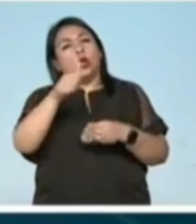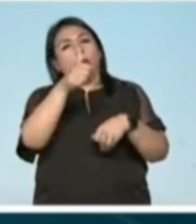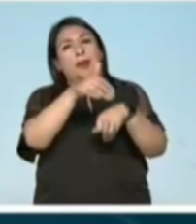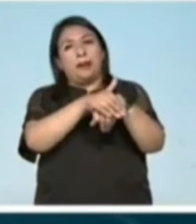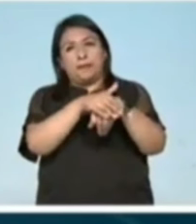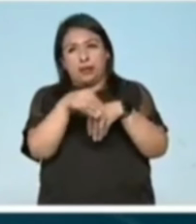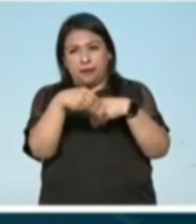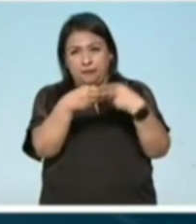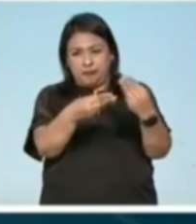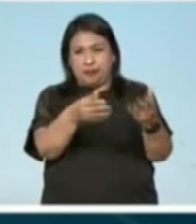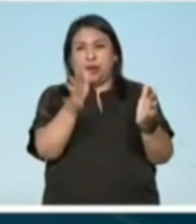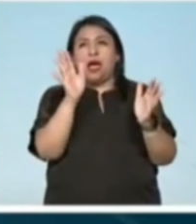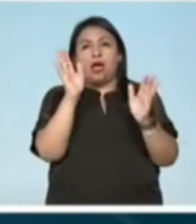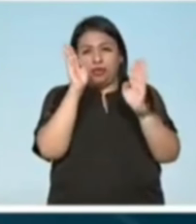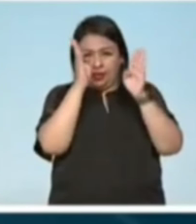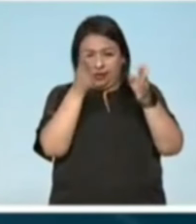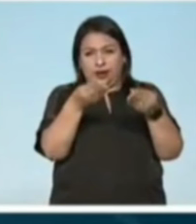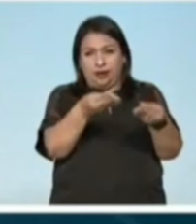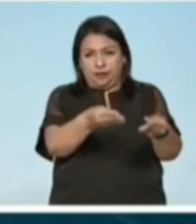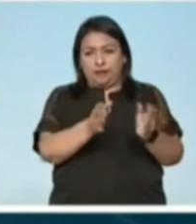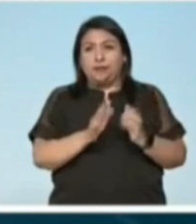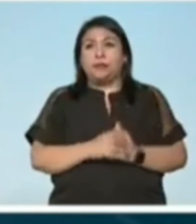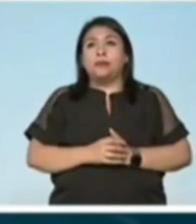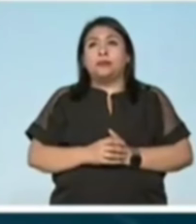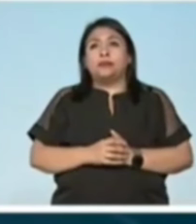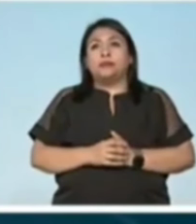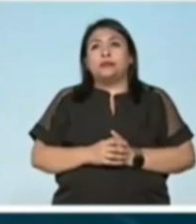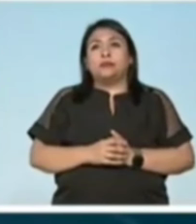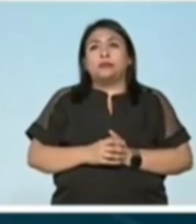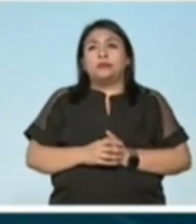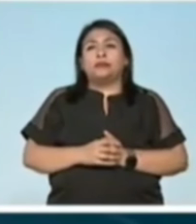amiga, a quien se lo dedica. Y